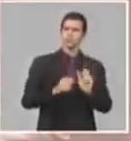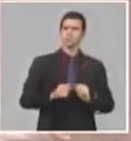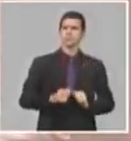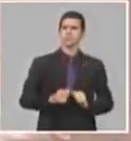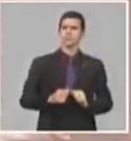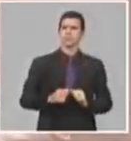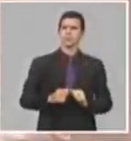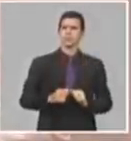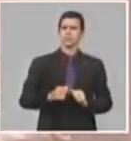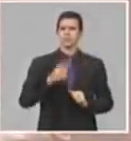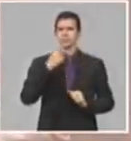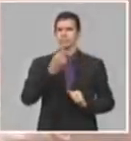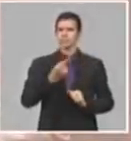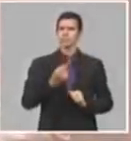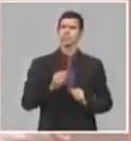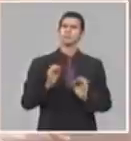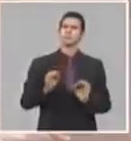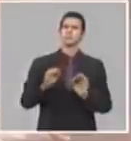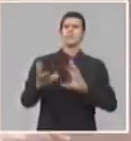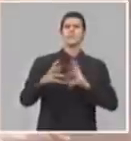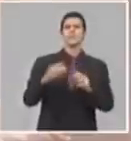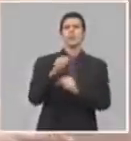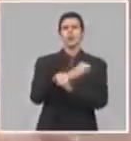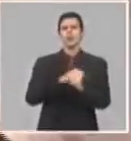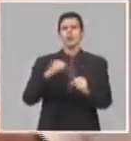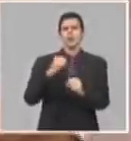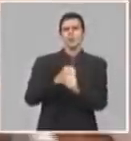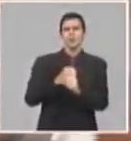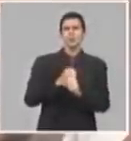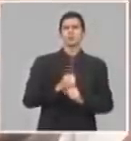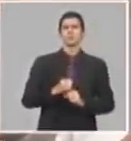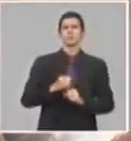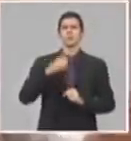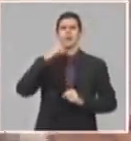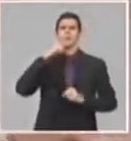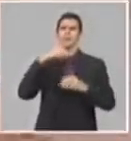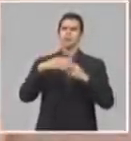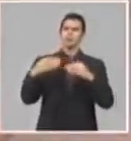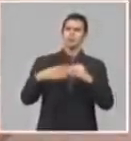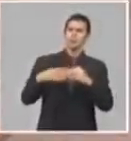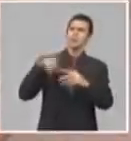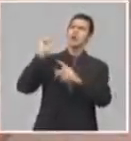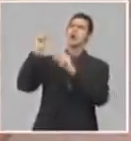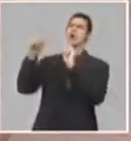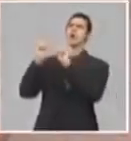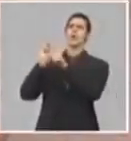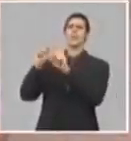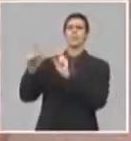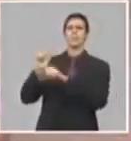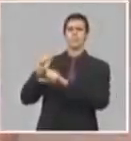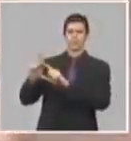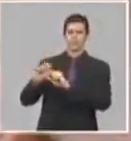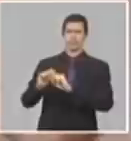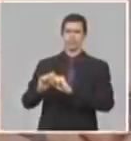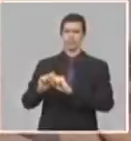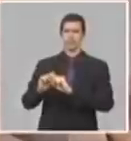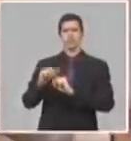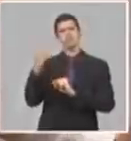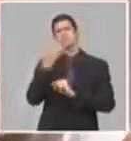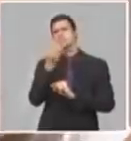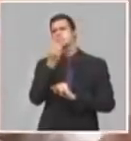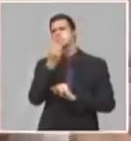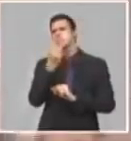e importación en moneda libremente convertible no solo a las personas naturales sino también